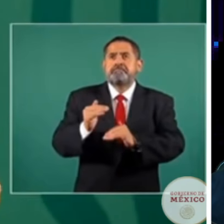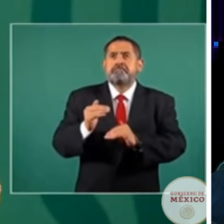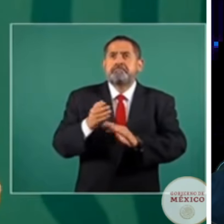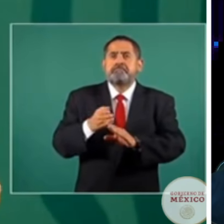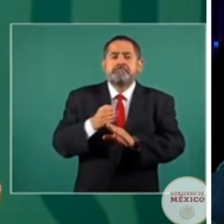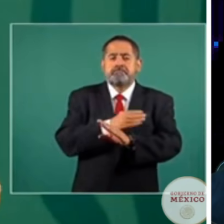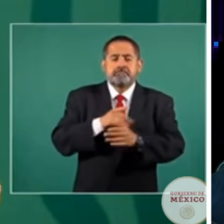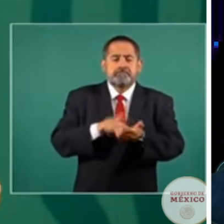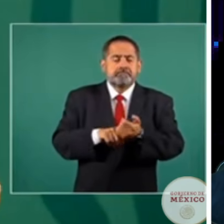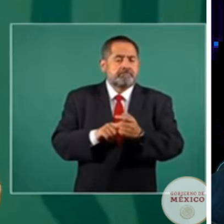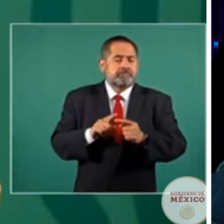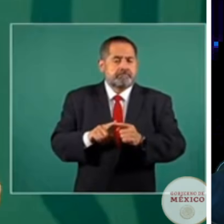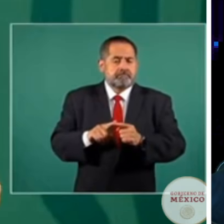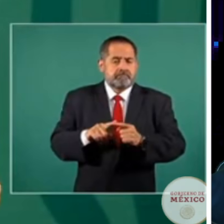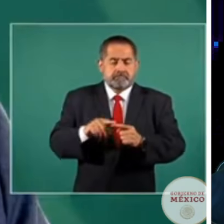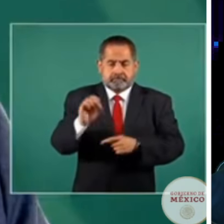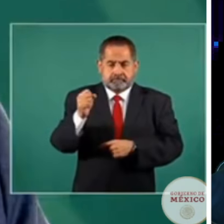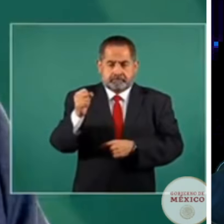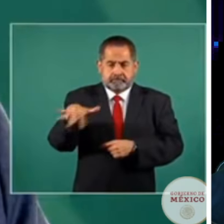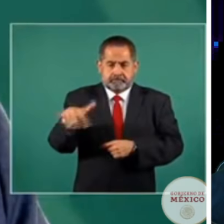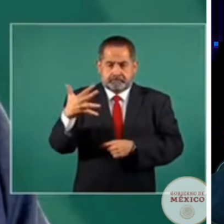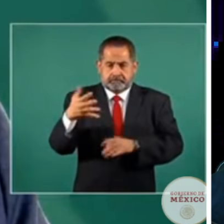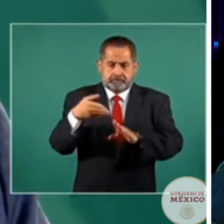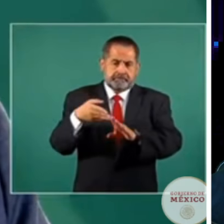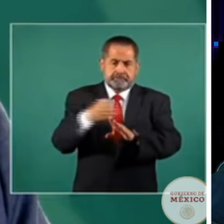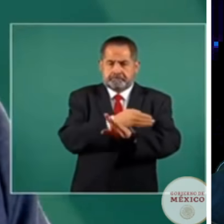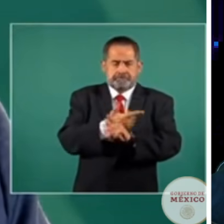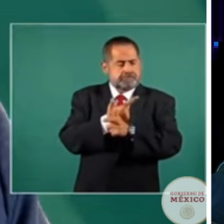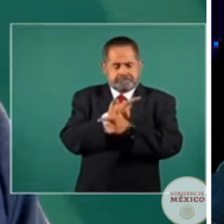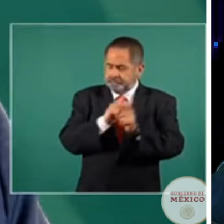al 15 de septiembre.